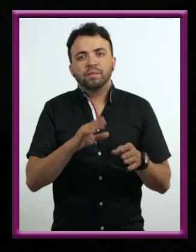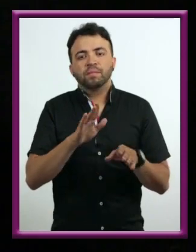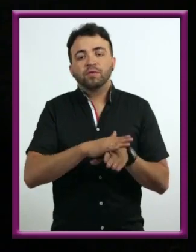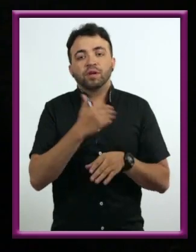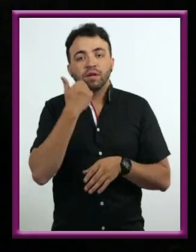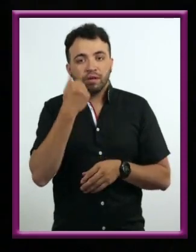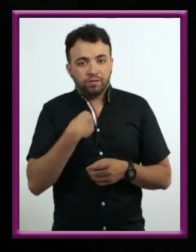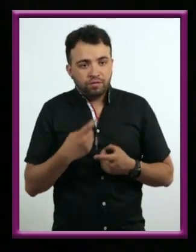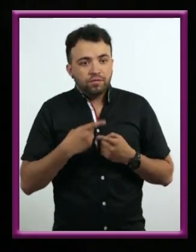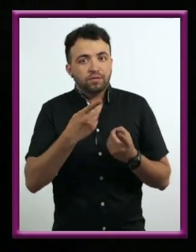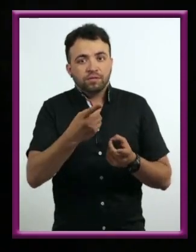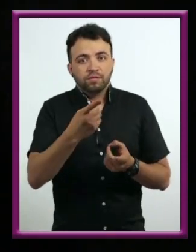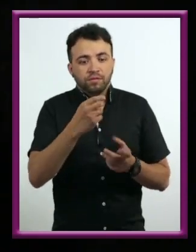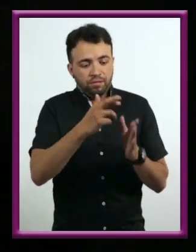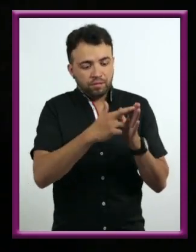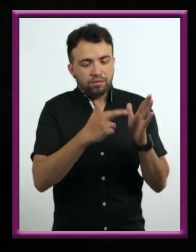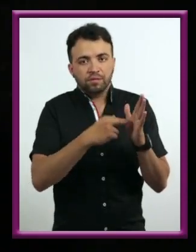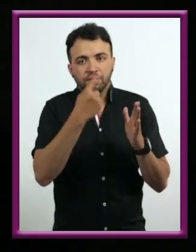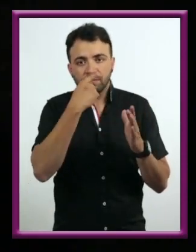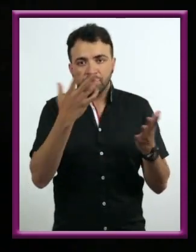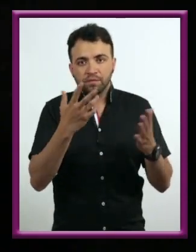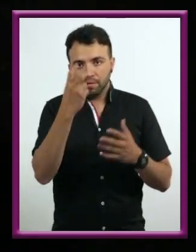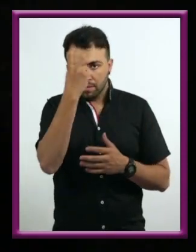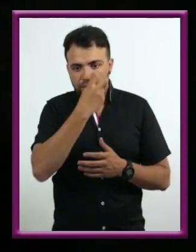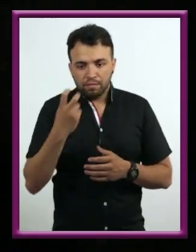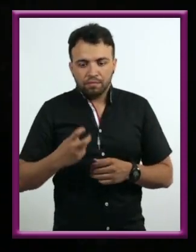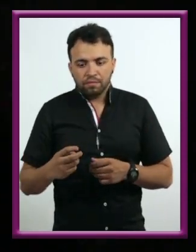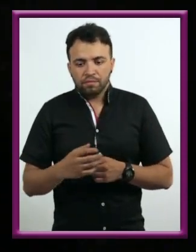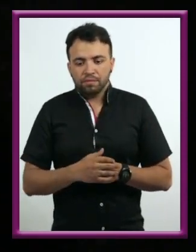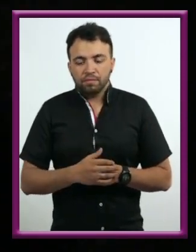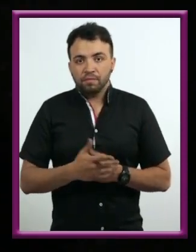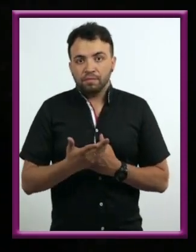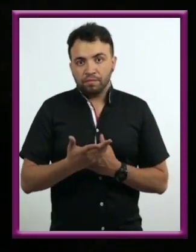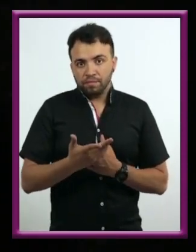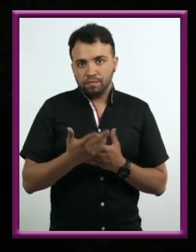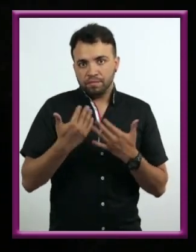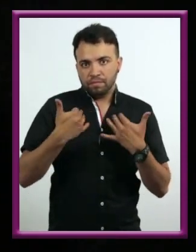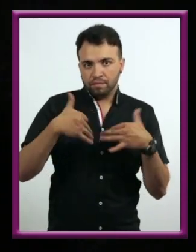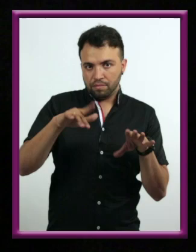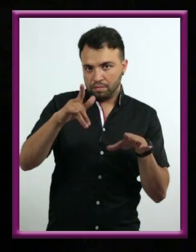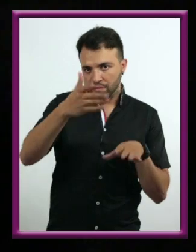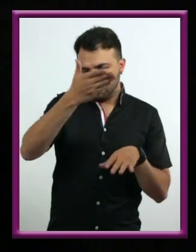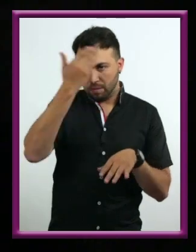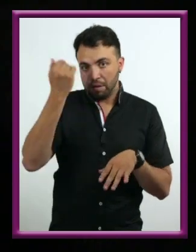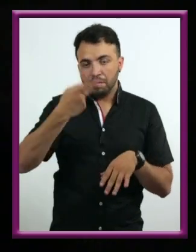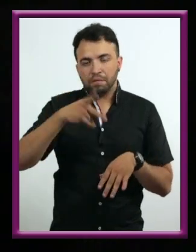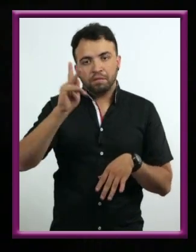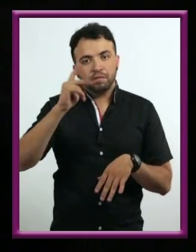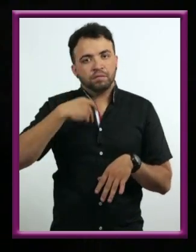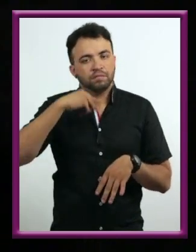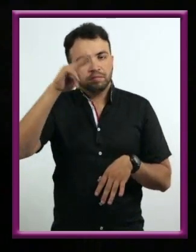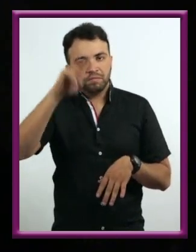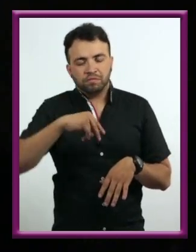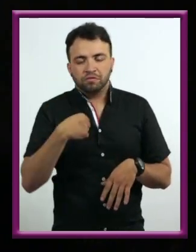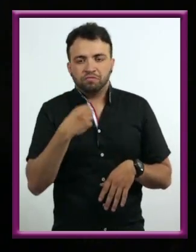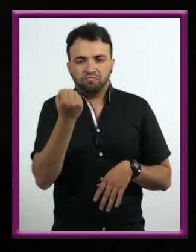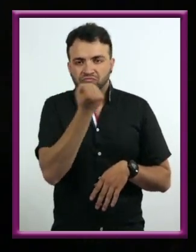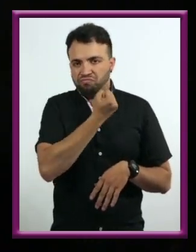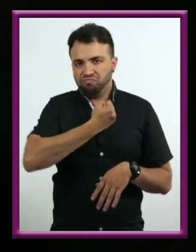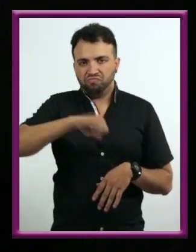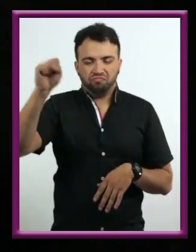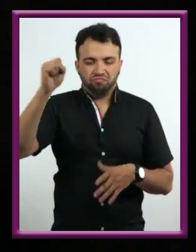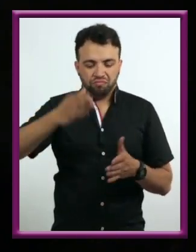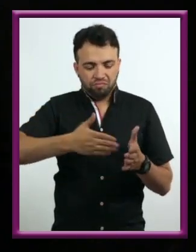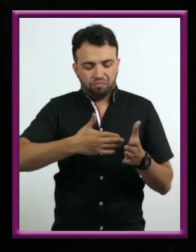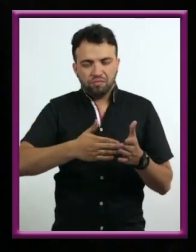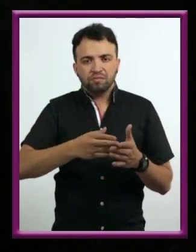la cocina italiana. La pizza, la pasta, en especial el espagueti y el gelato. Así se dice en italiano. La verdad